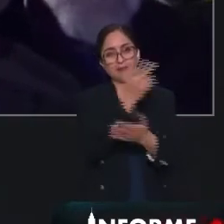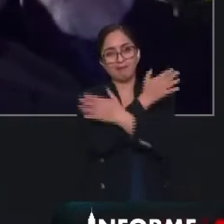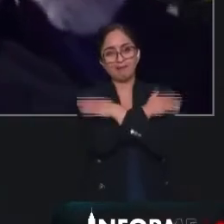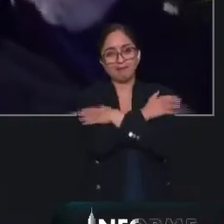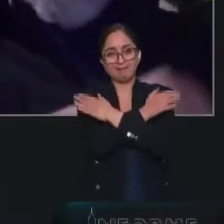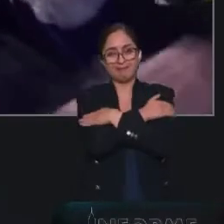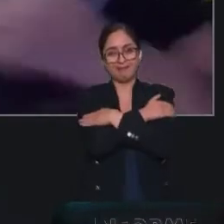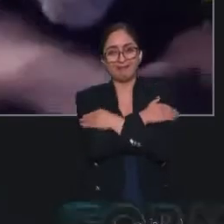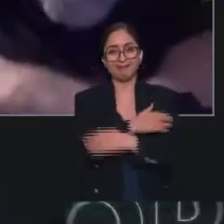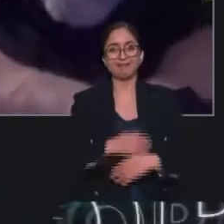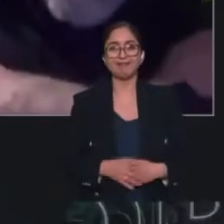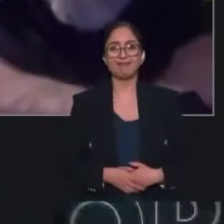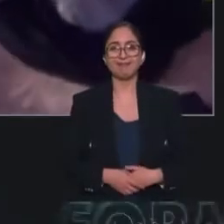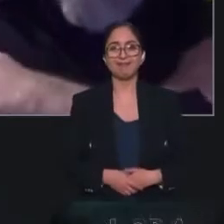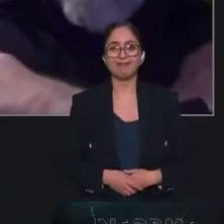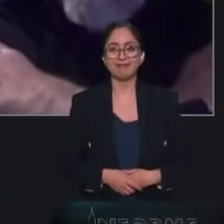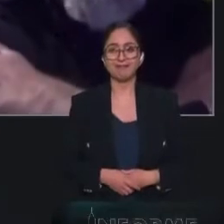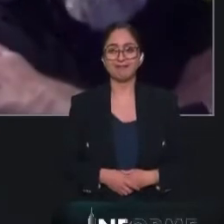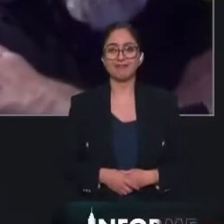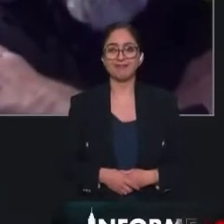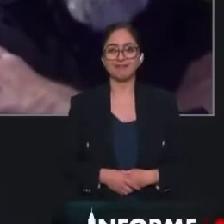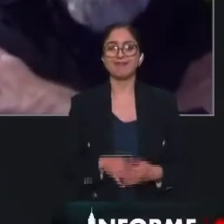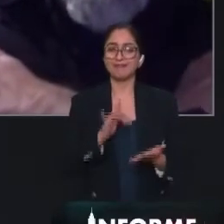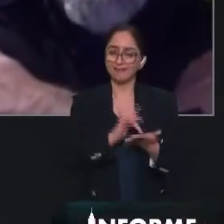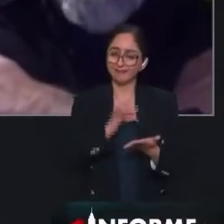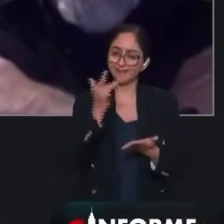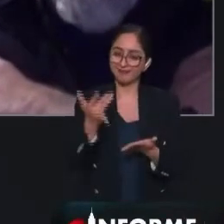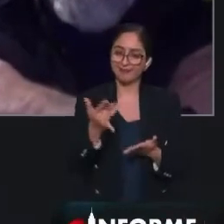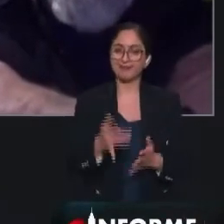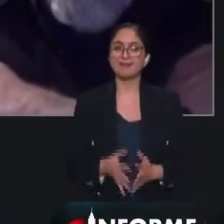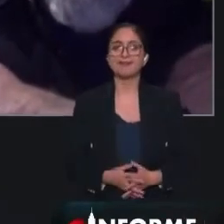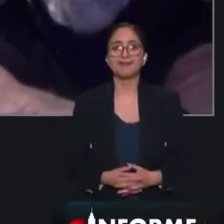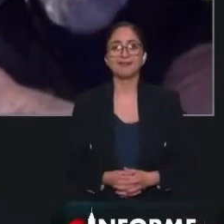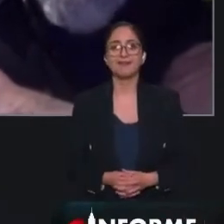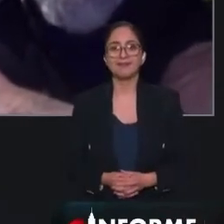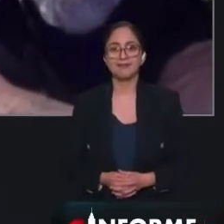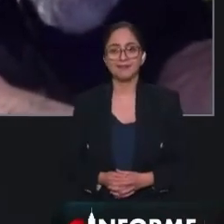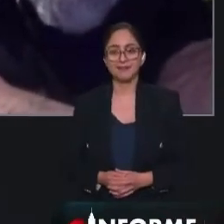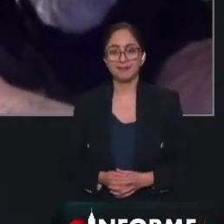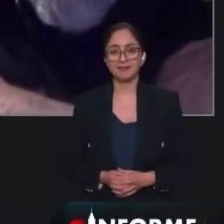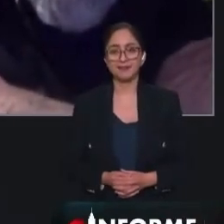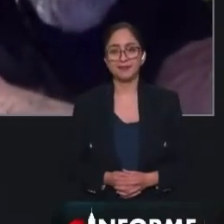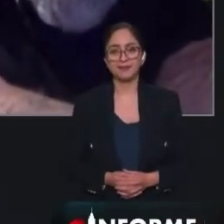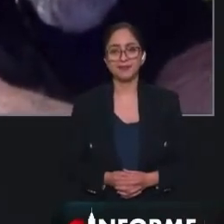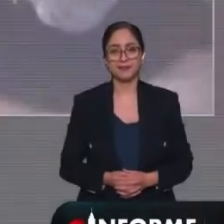Muchas gracias a todos ustedes. Abrazote a ambos.